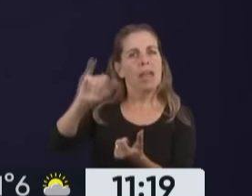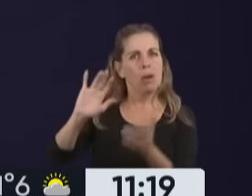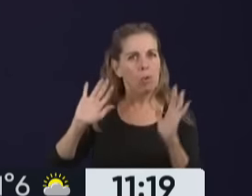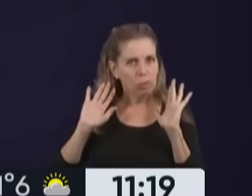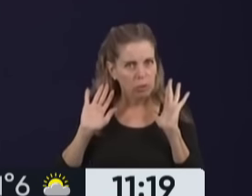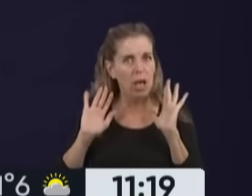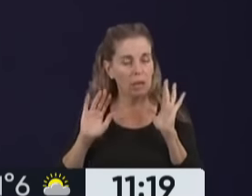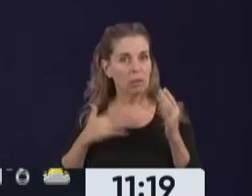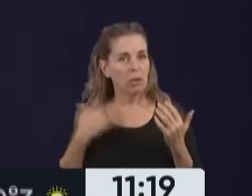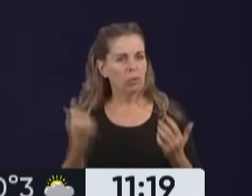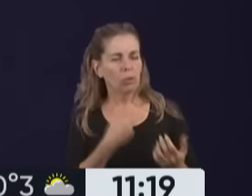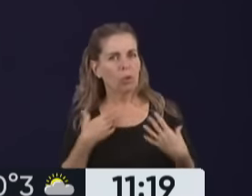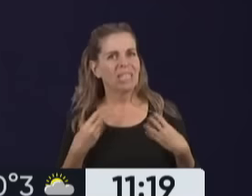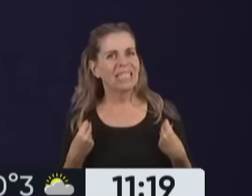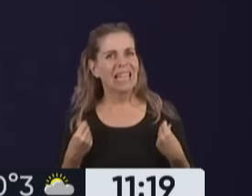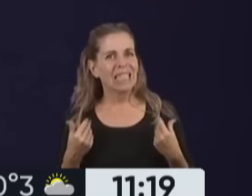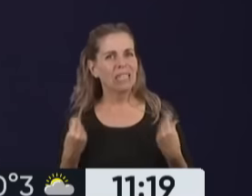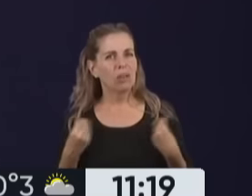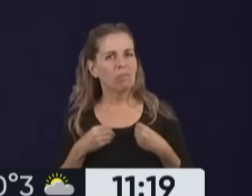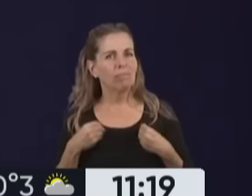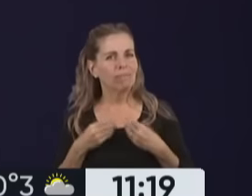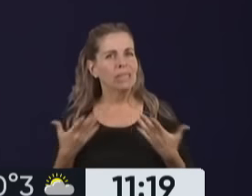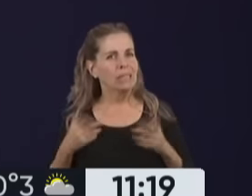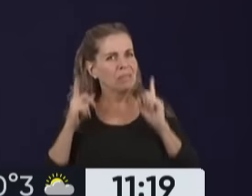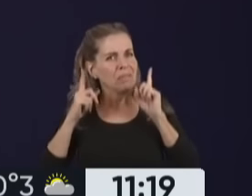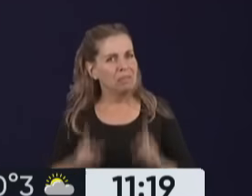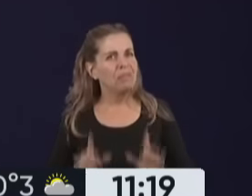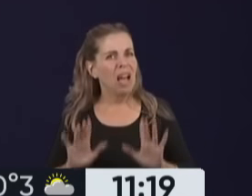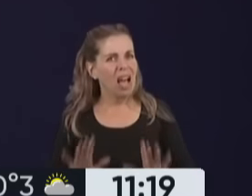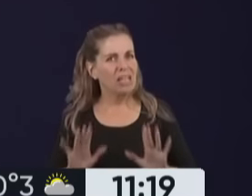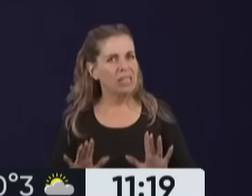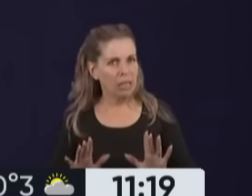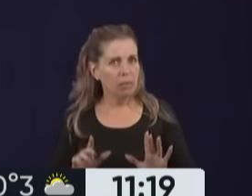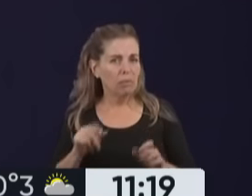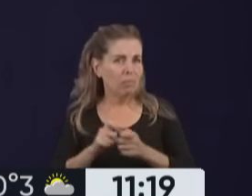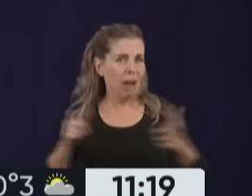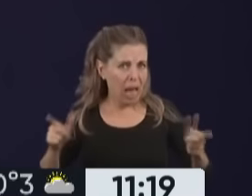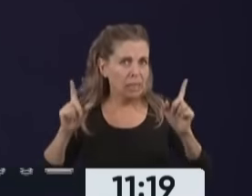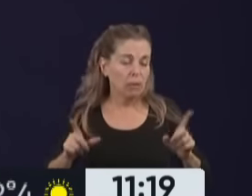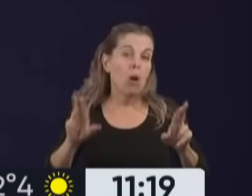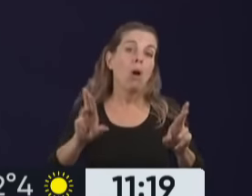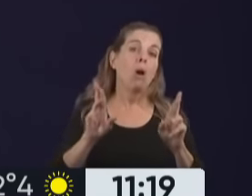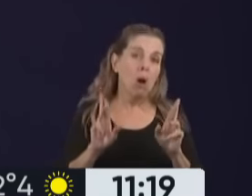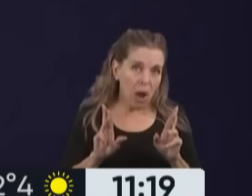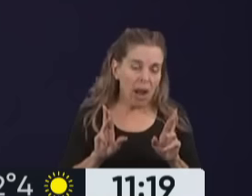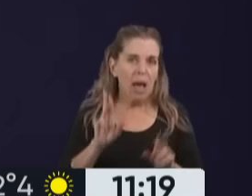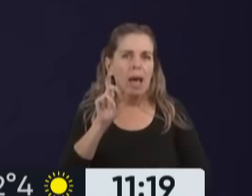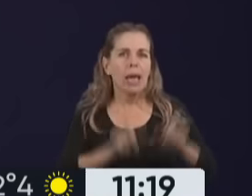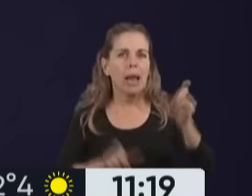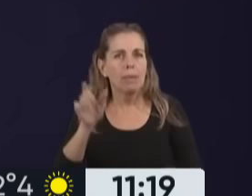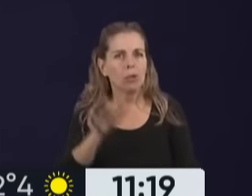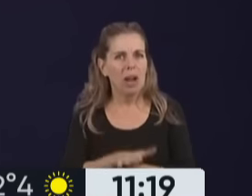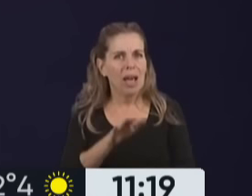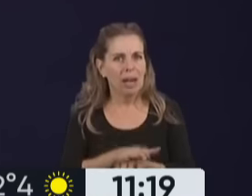la sensación que uno tiene es que efectivamente va a seguir habiendo y esto se va a extender. Ojalá que los que tengan que pagar paguen,